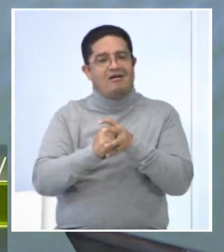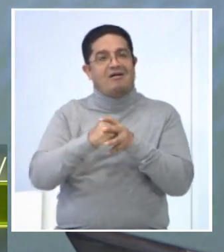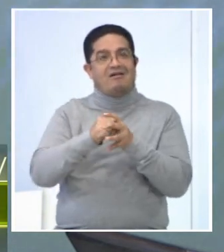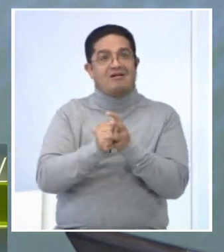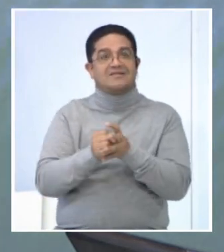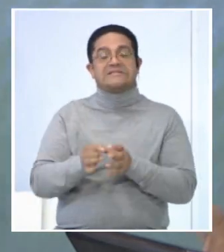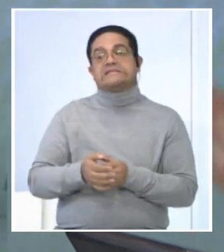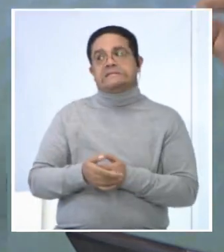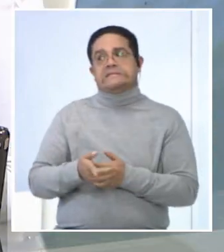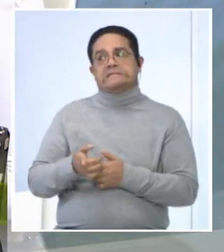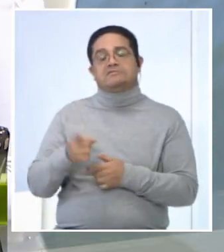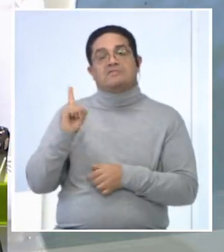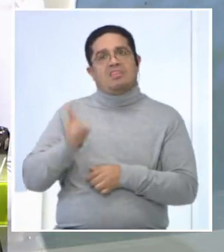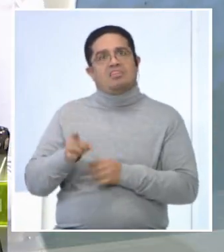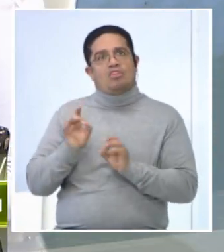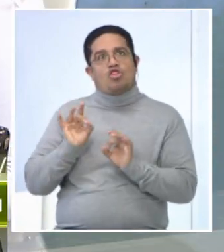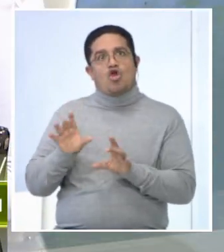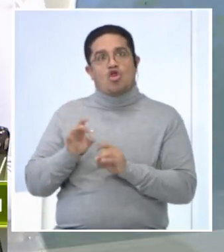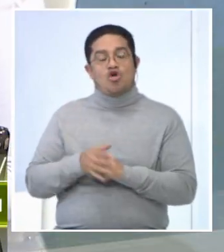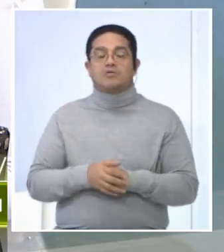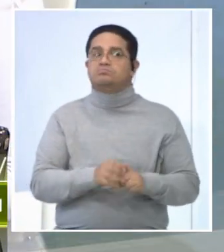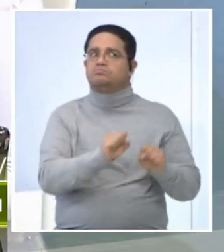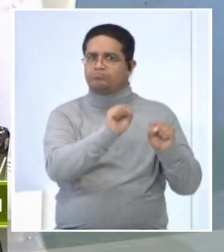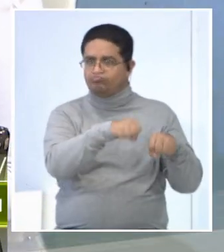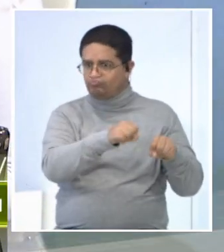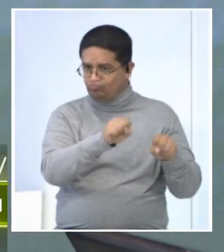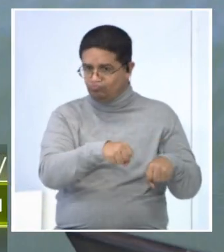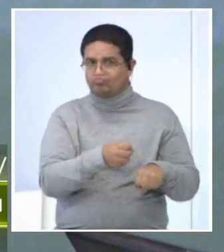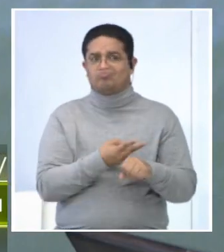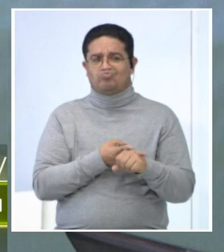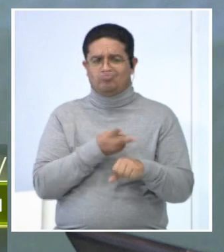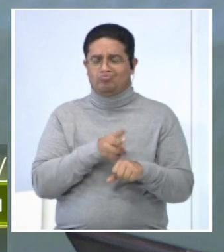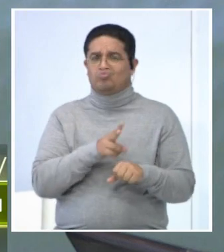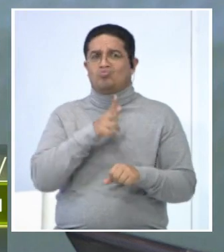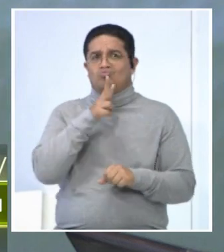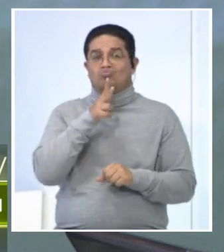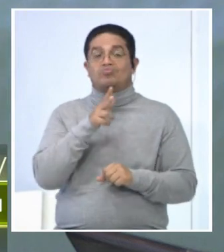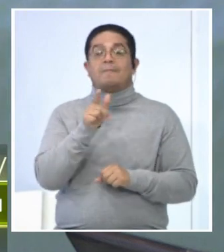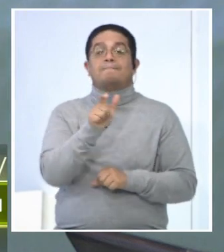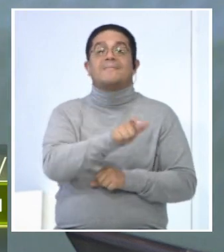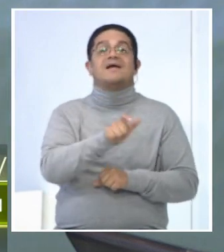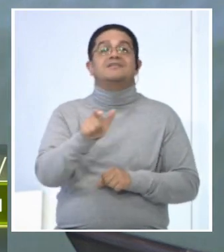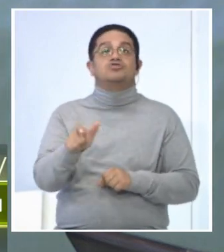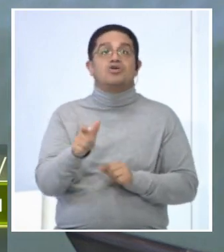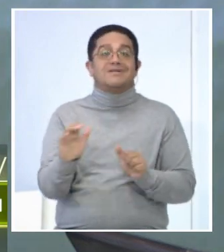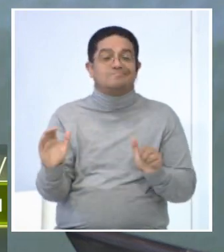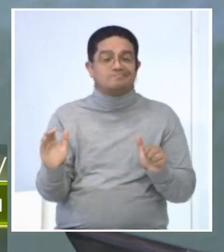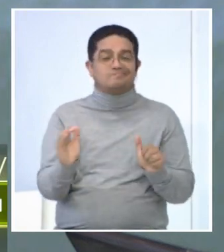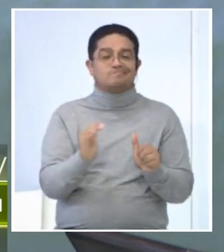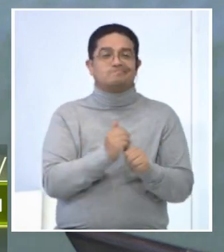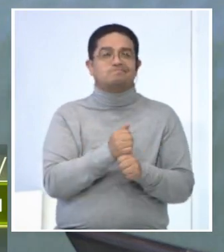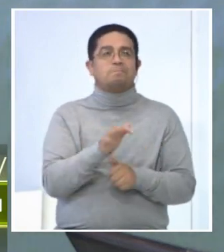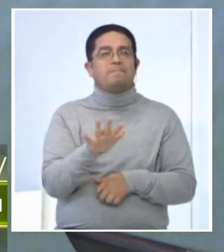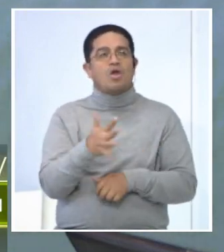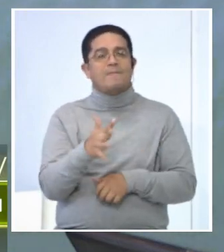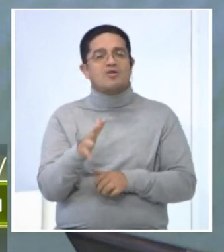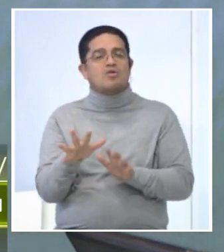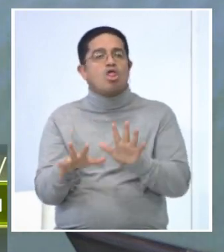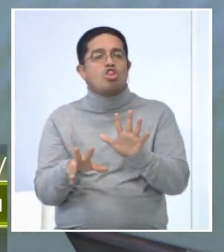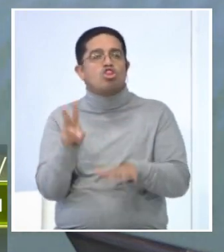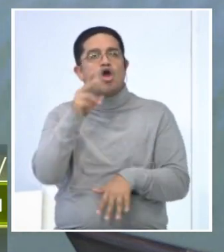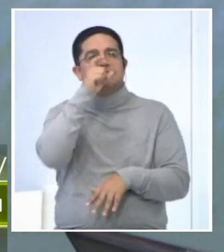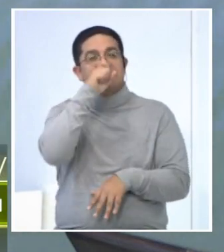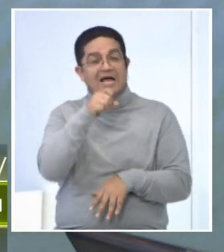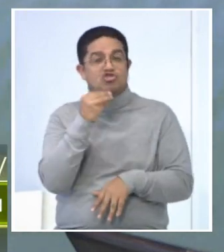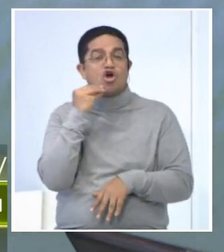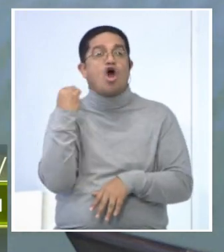debe ser bastante doloroso. Porque muy doloroso, bastante... y estamos hablando de pacientes que se dan cuenta alrededor de los 12 años en la